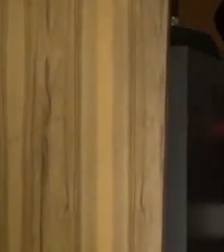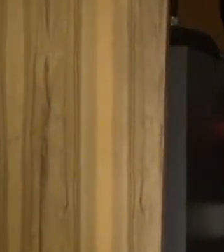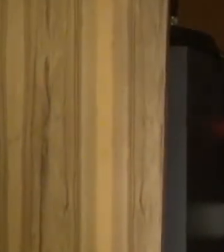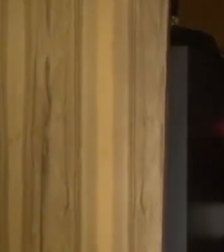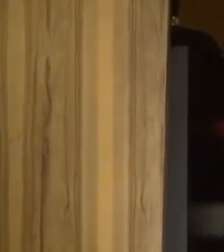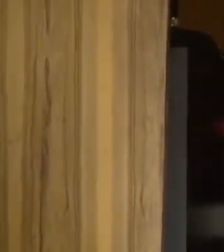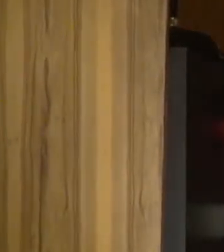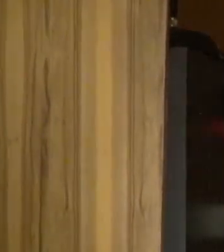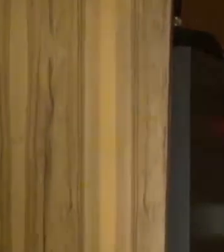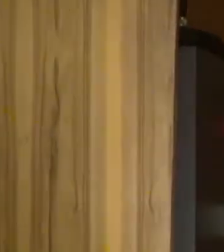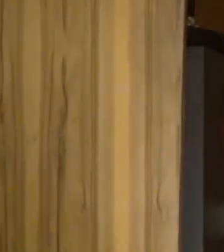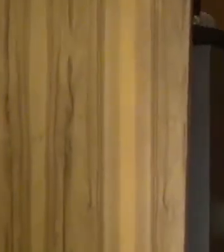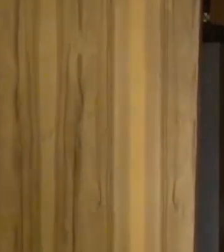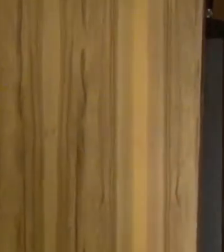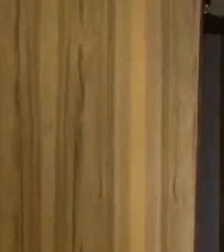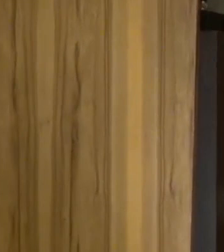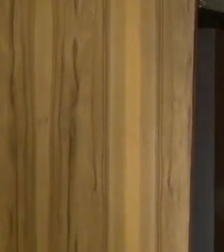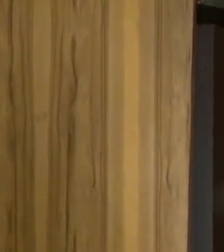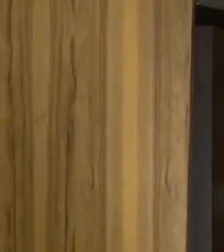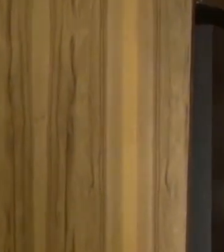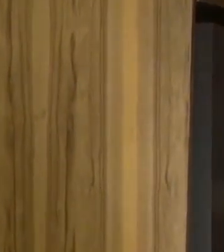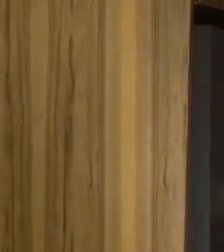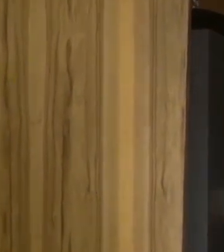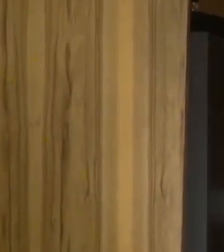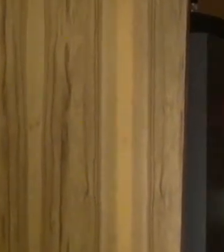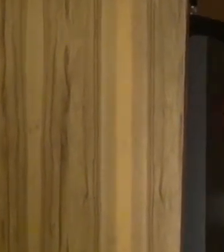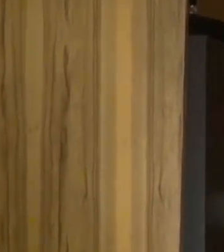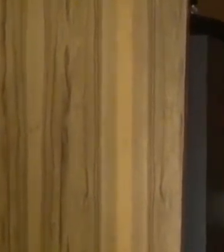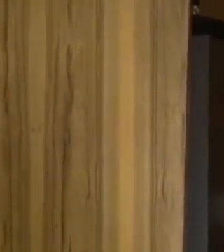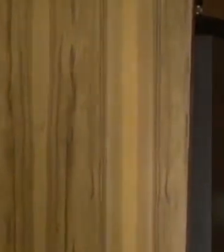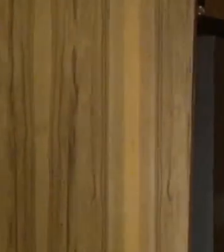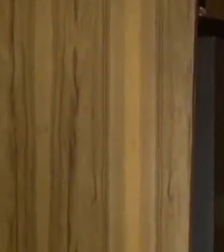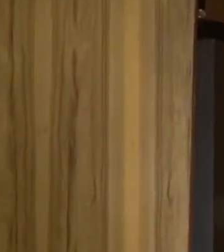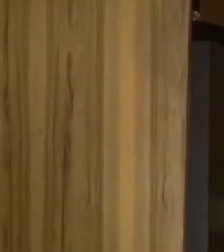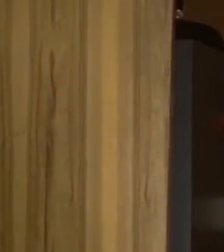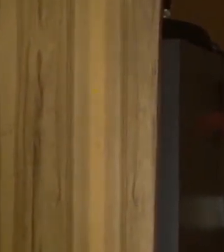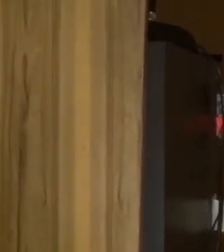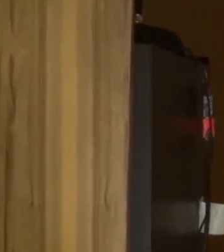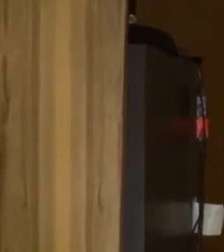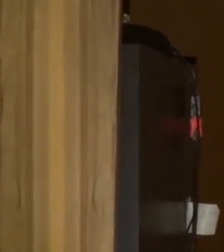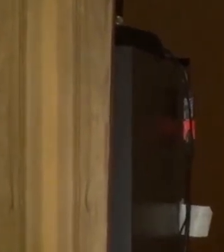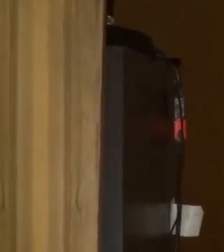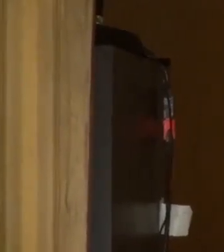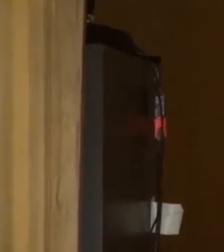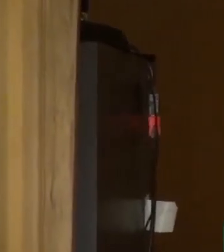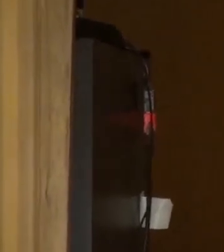poco al autor de esta obra, el señor Gerardo, conocimos a su ilustrador, el señor Daniel, y vamos viendo poco